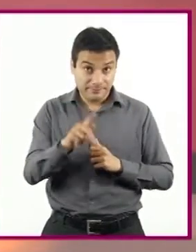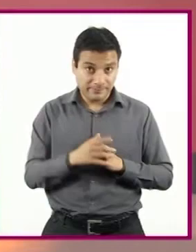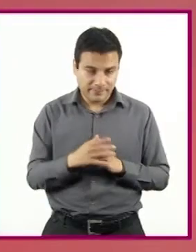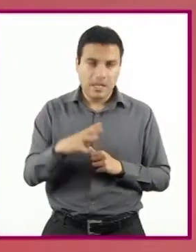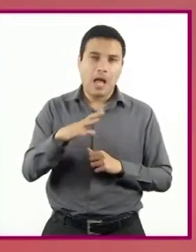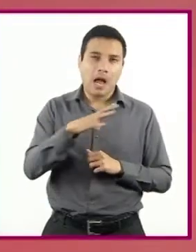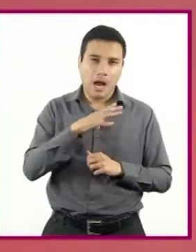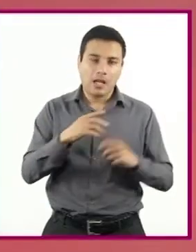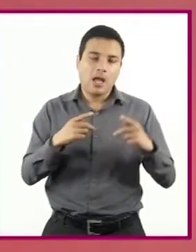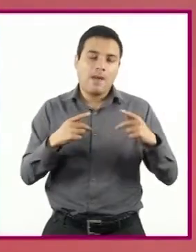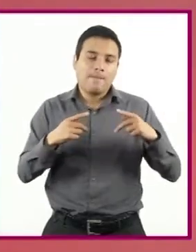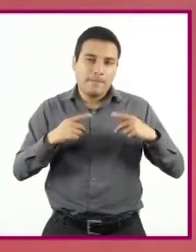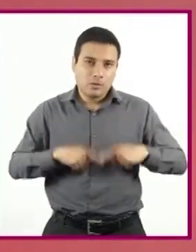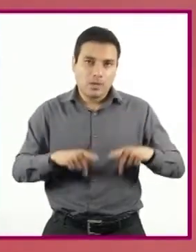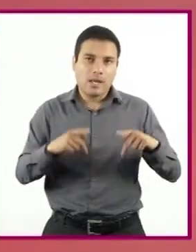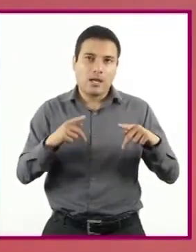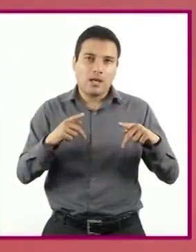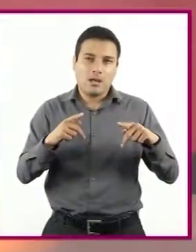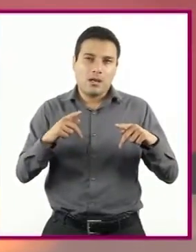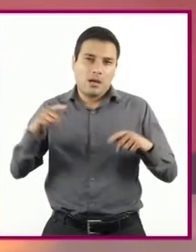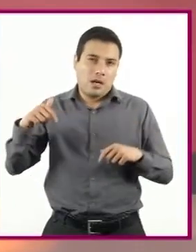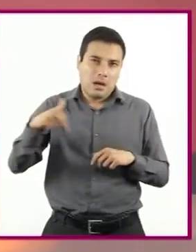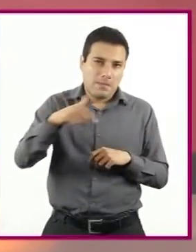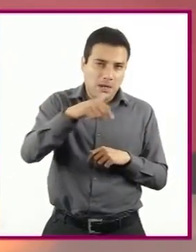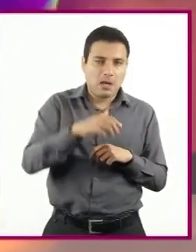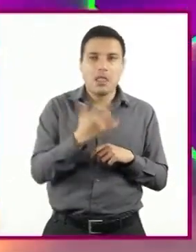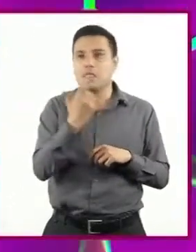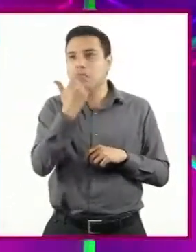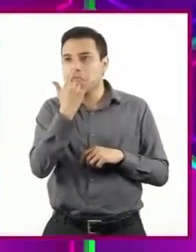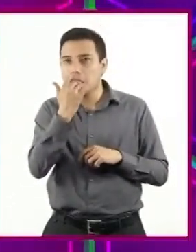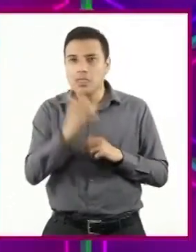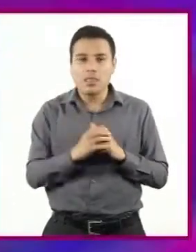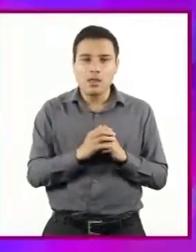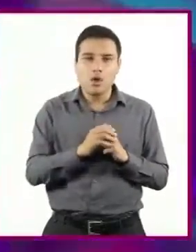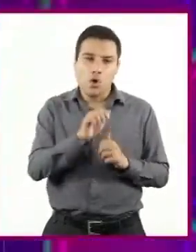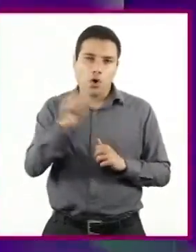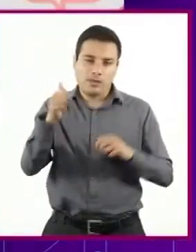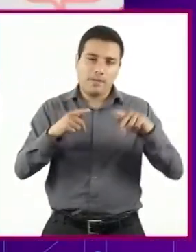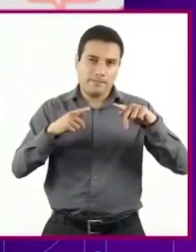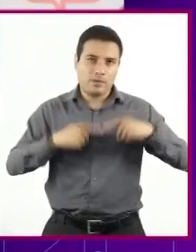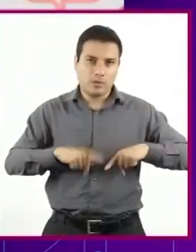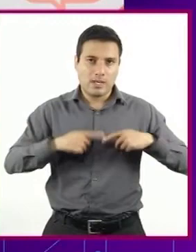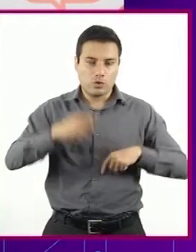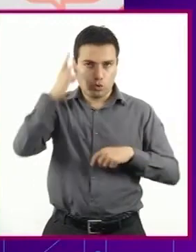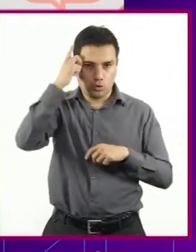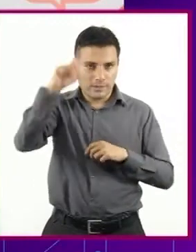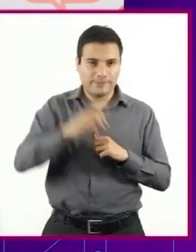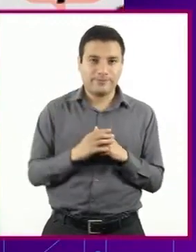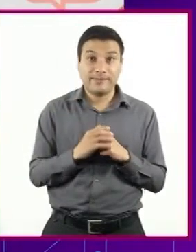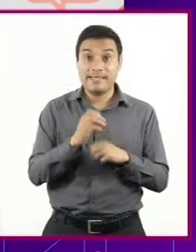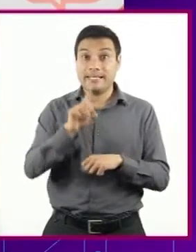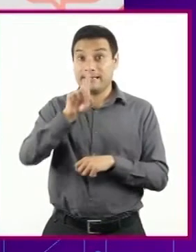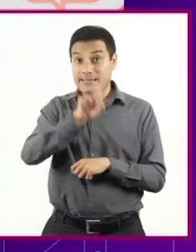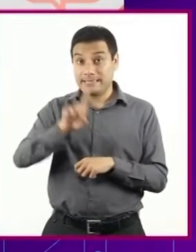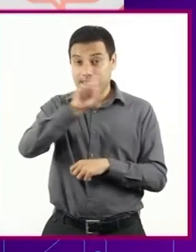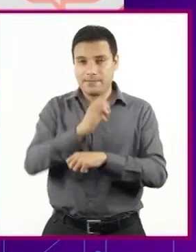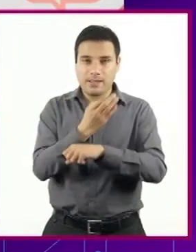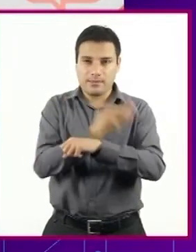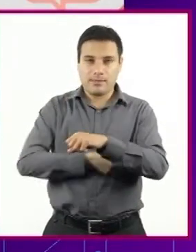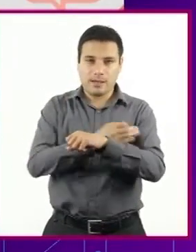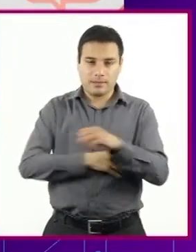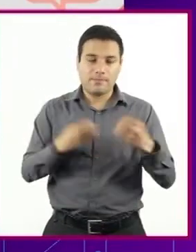al dueño del puesto. Tú leerás el marchante 2 a doña Raquel, al ayudante. Tarde de diciembre en el mercado, un